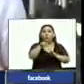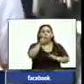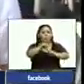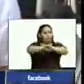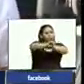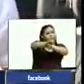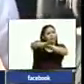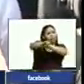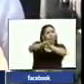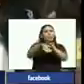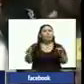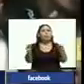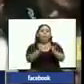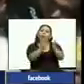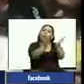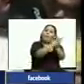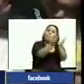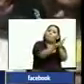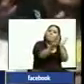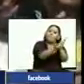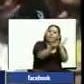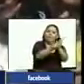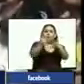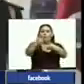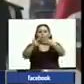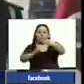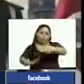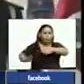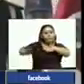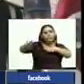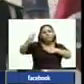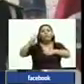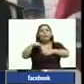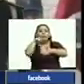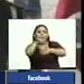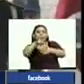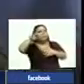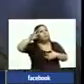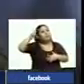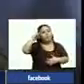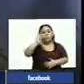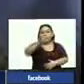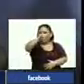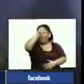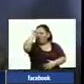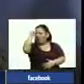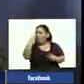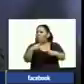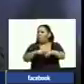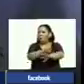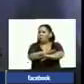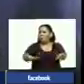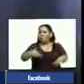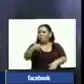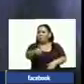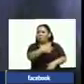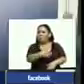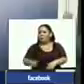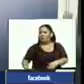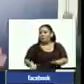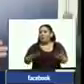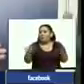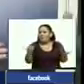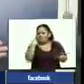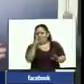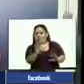campaña utilizó incluso la Biblia y la Constitución como supuestos instrumentos que regirían su administración. Pero tras finalizar su mandato, salieron a la